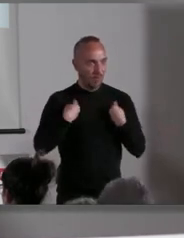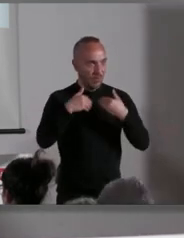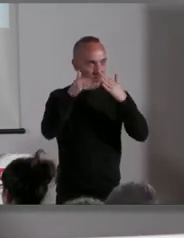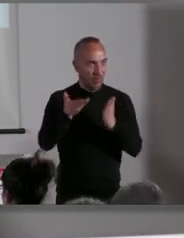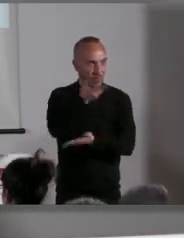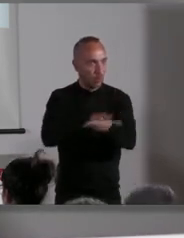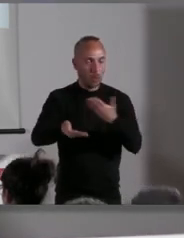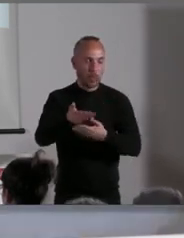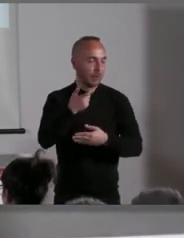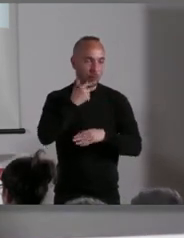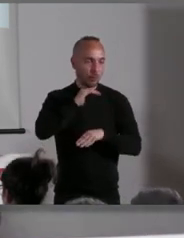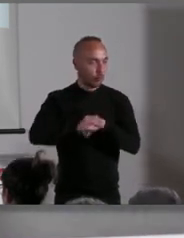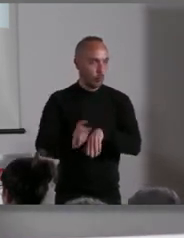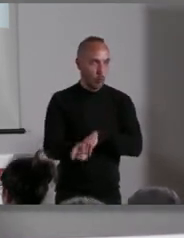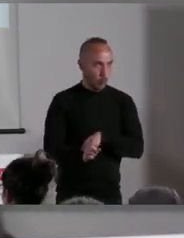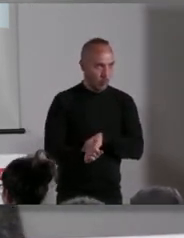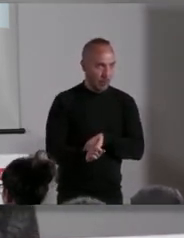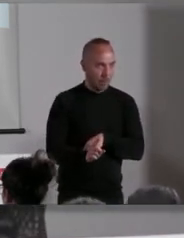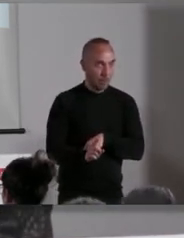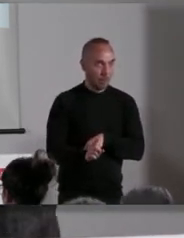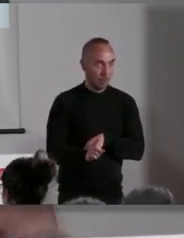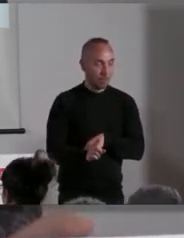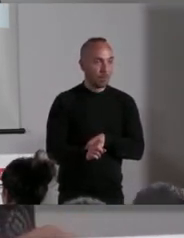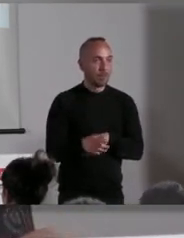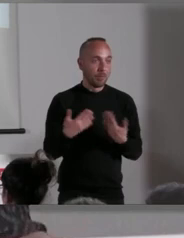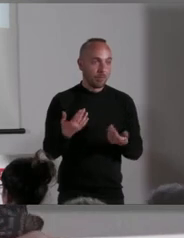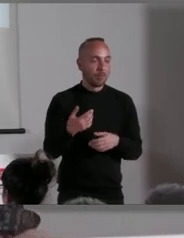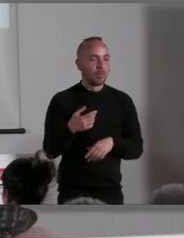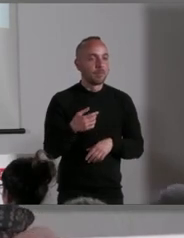lo que vamos ahora o parece que vamos ahora.